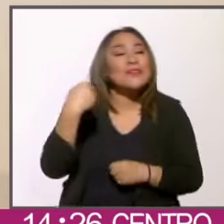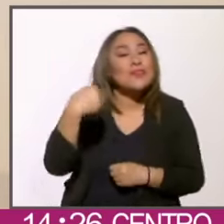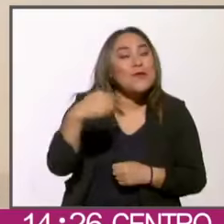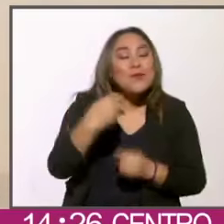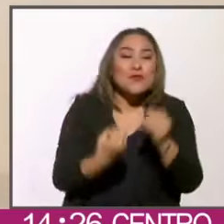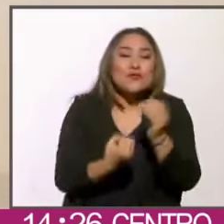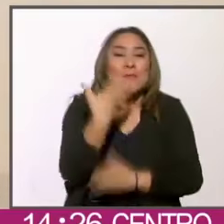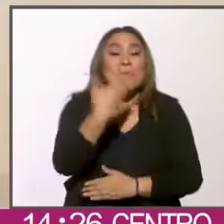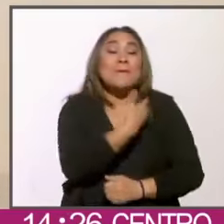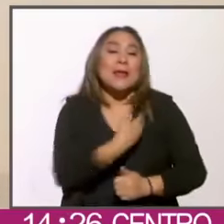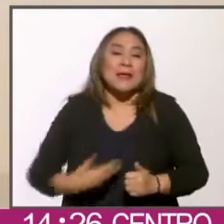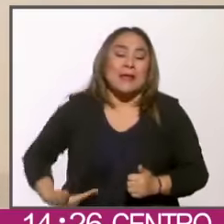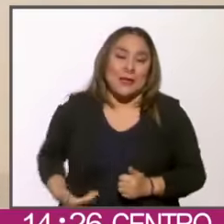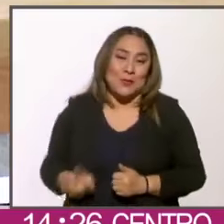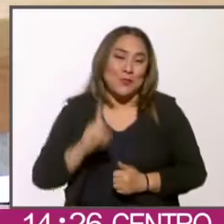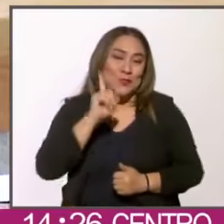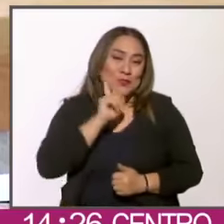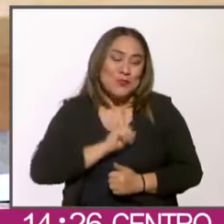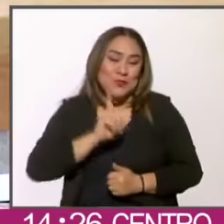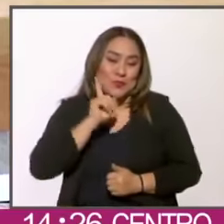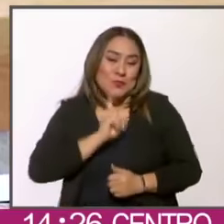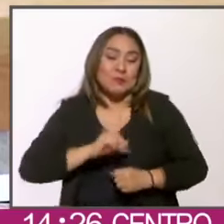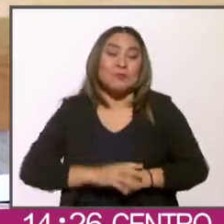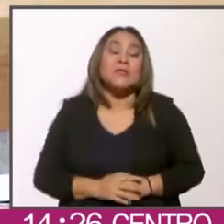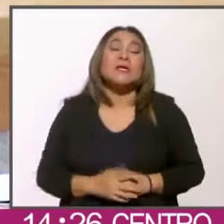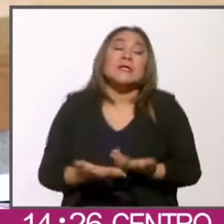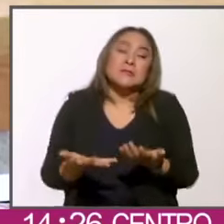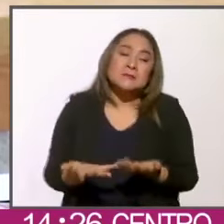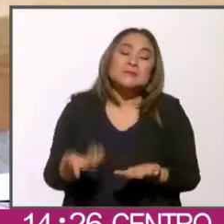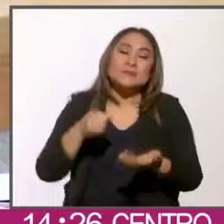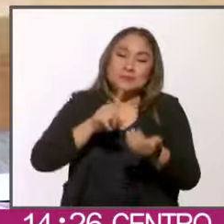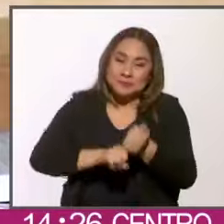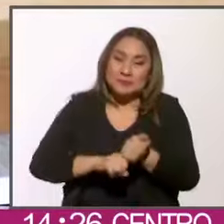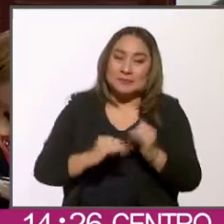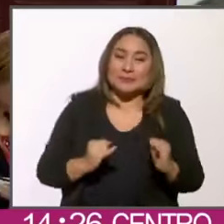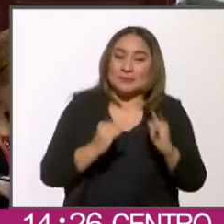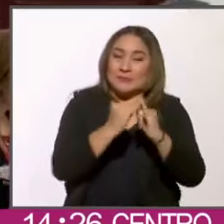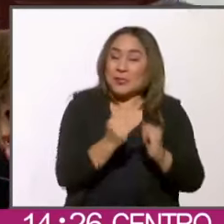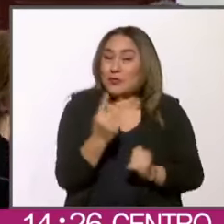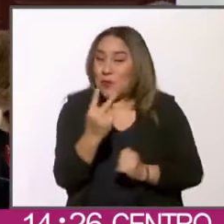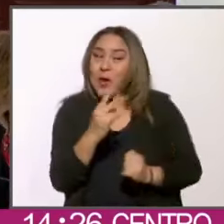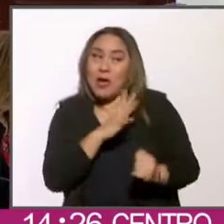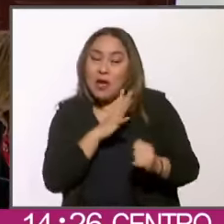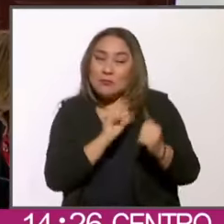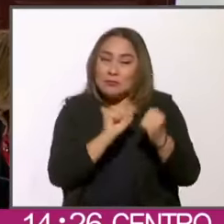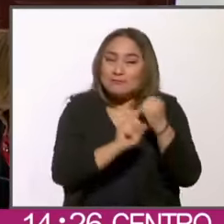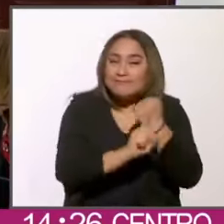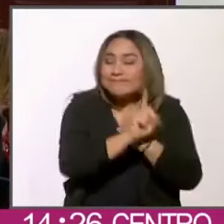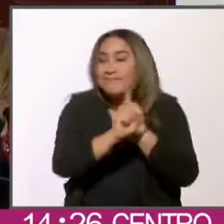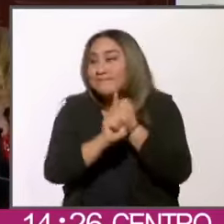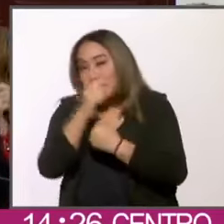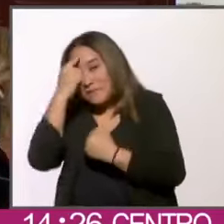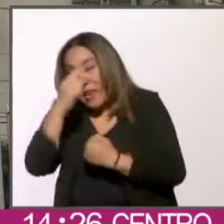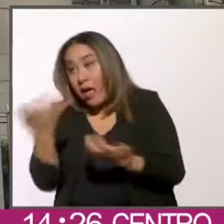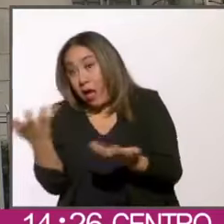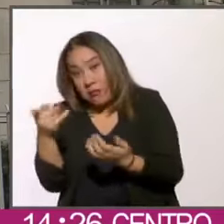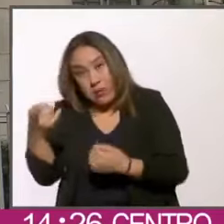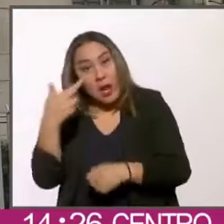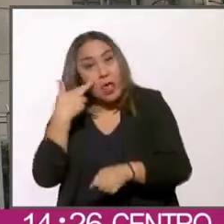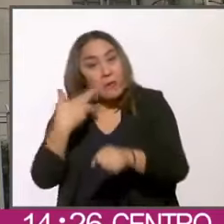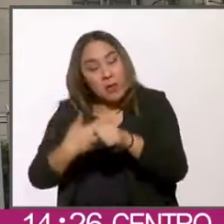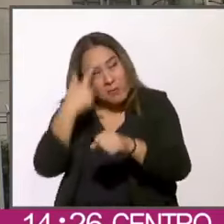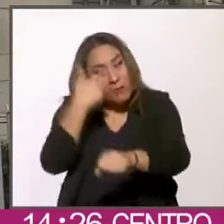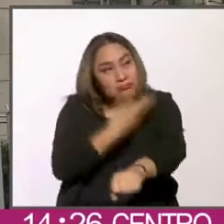la nueva presidenta. Hay problemas en las dos instituciones que tendrán a su cargo organizar el proceso